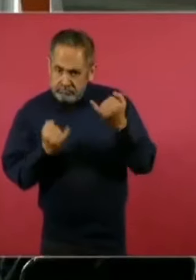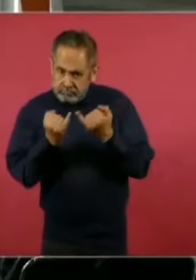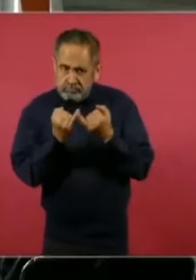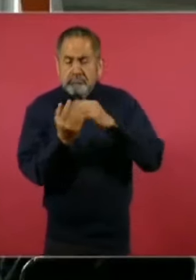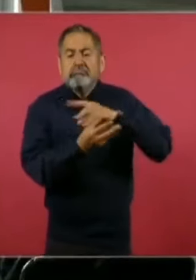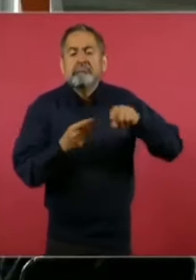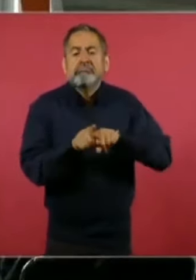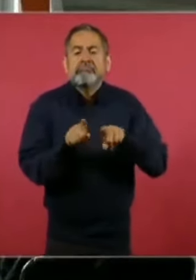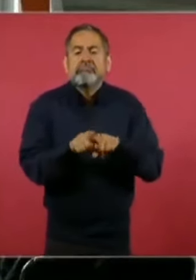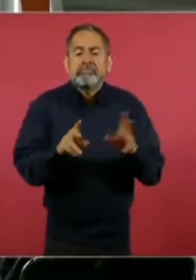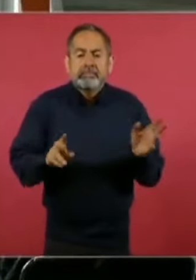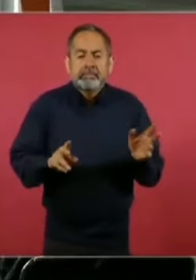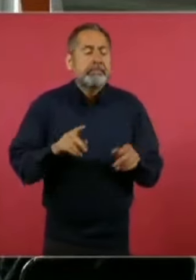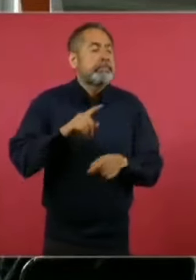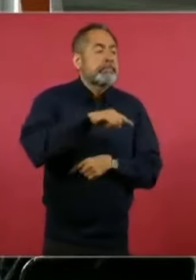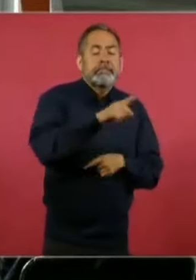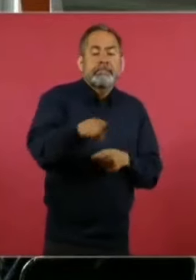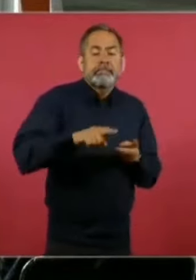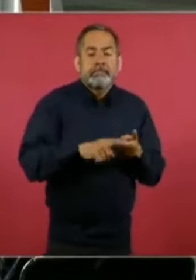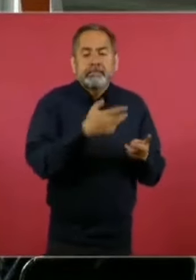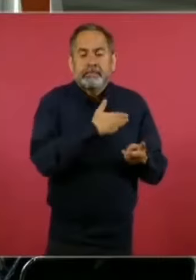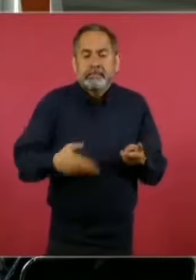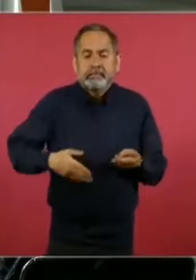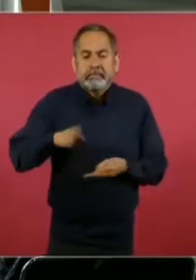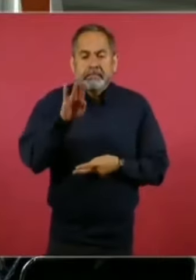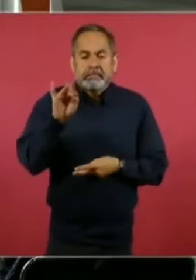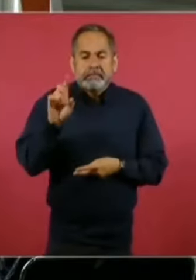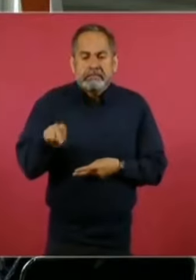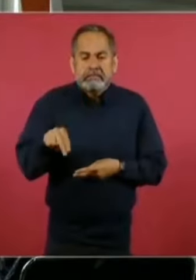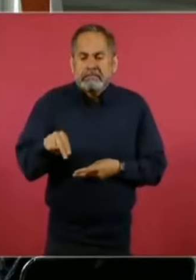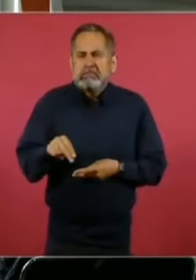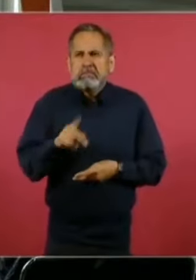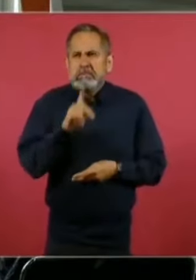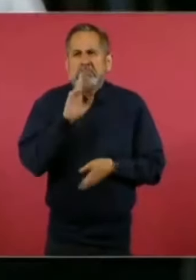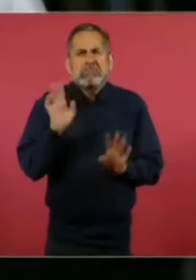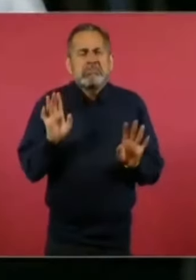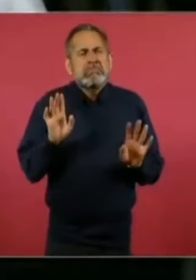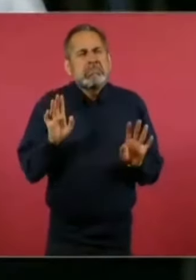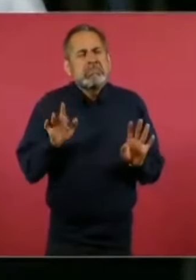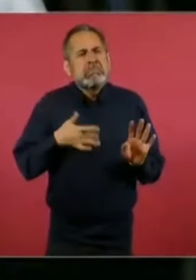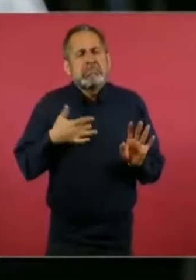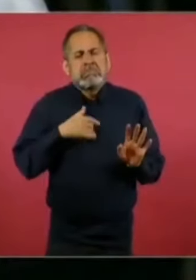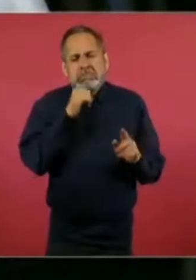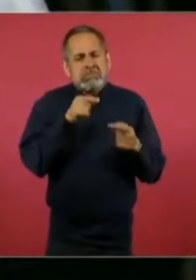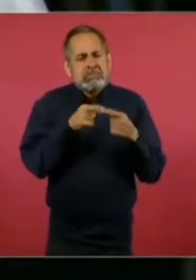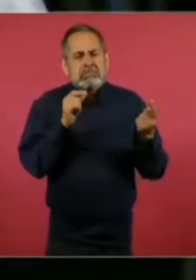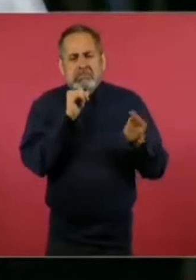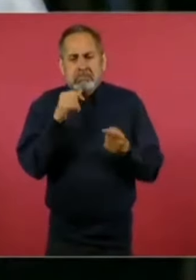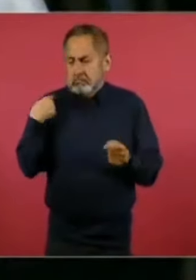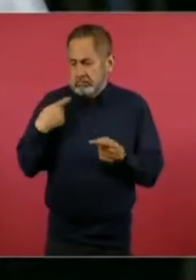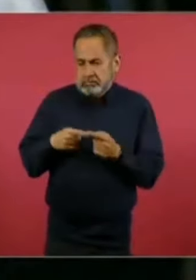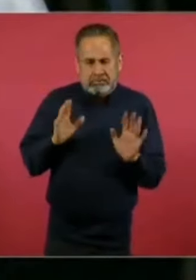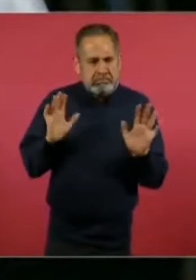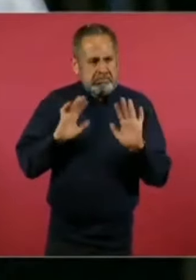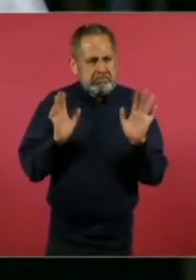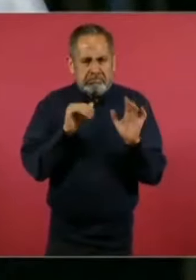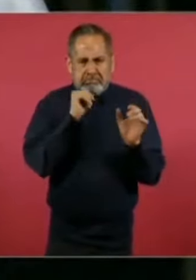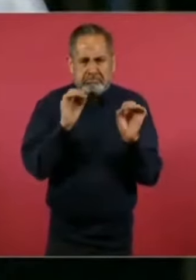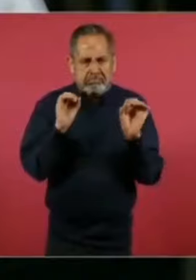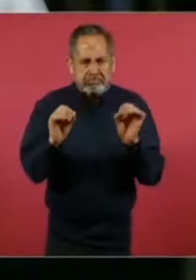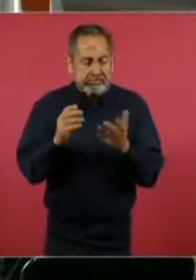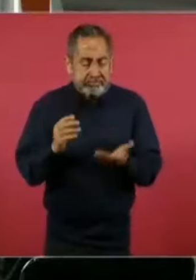con el presidente Biden, pues prácticamente no ha habido diferencias hasta ahora,